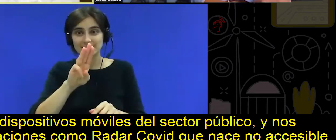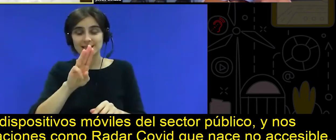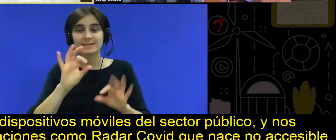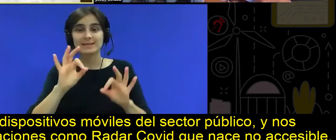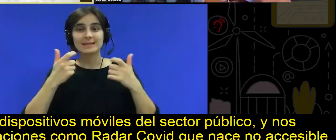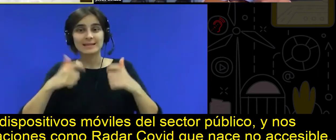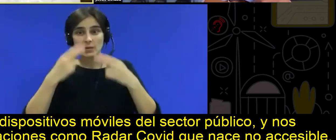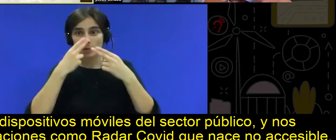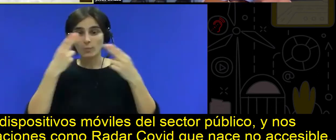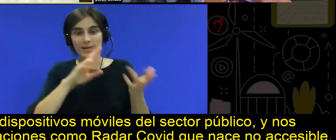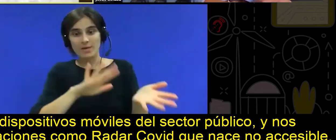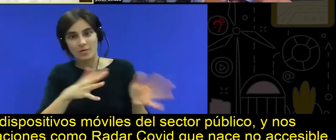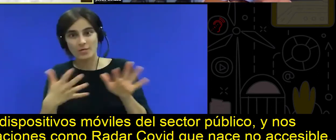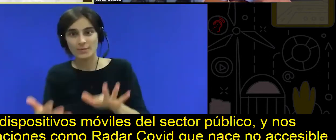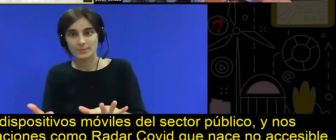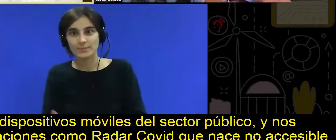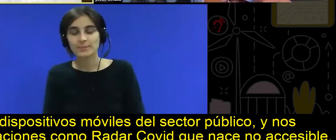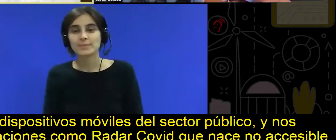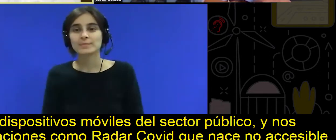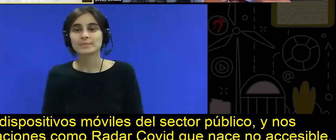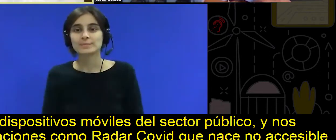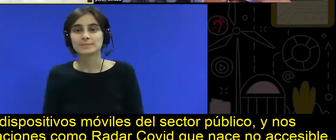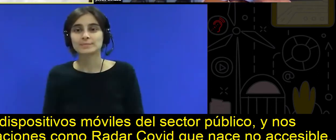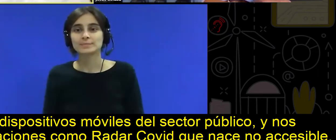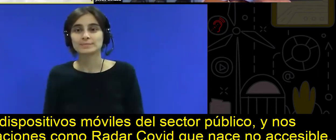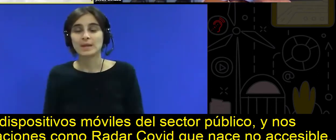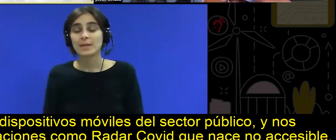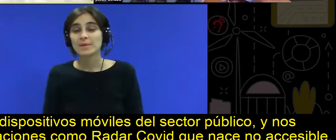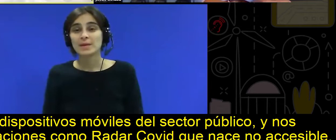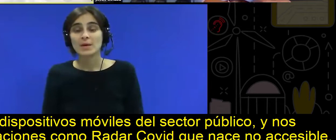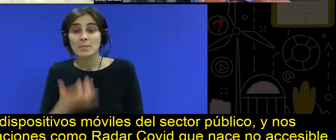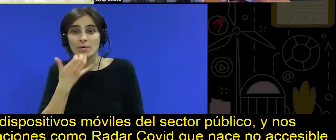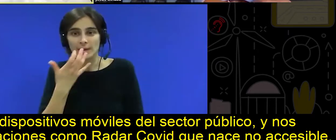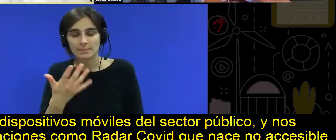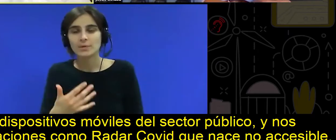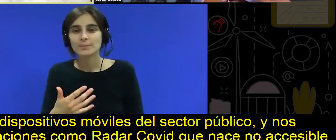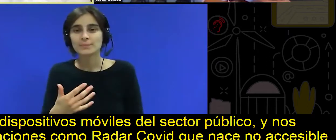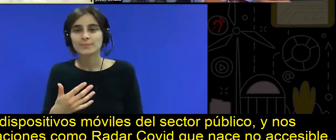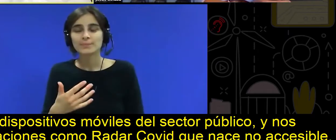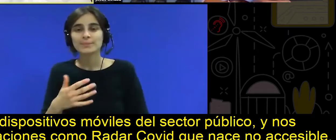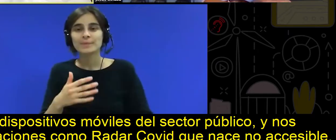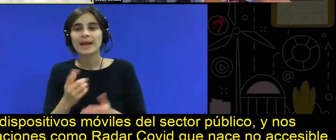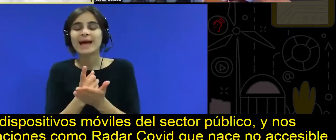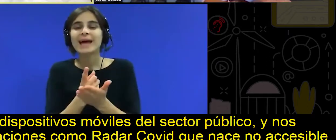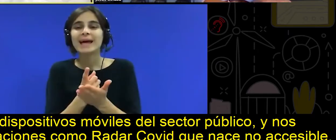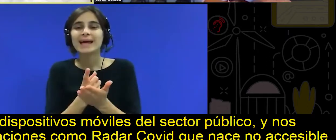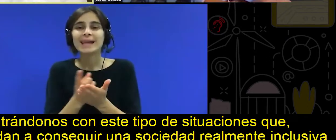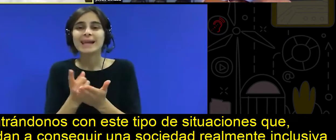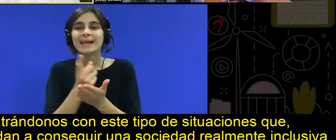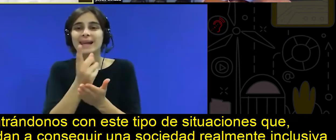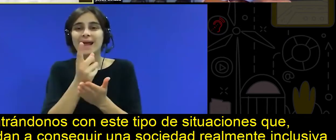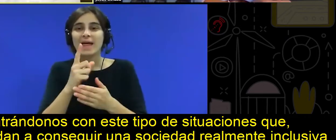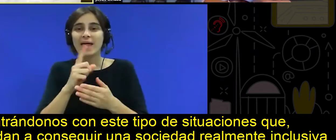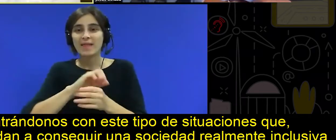sector público. Y nos encontramos con situaciones como, por ejemplo, ha sido Radar COVID, que nace no accesible. O